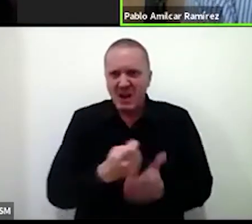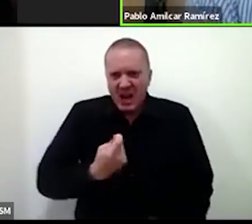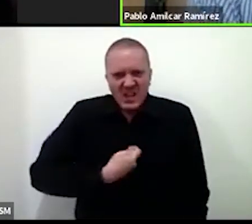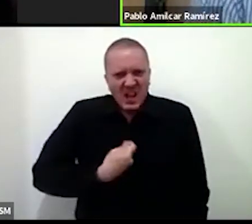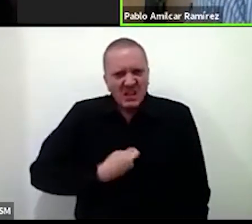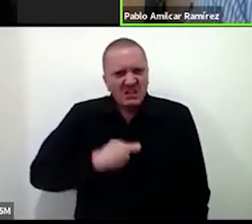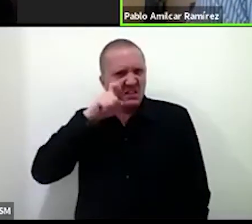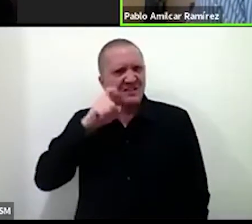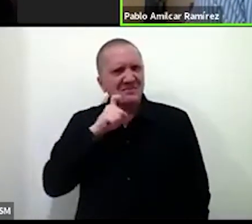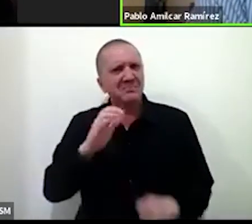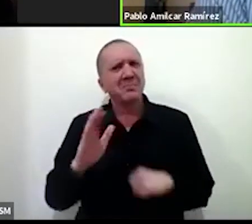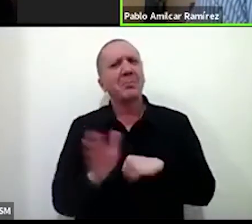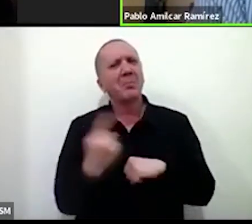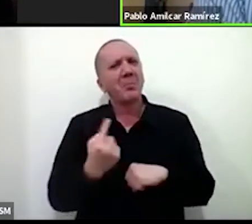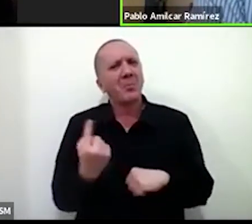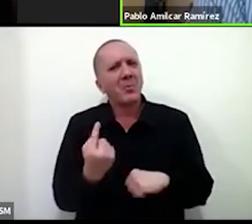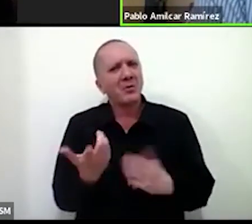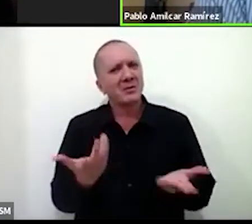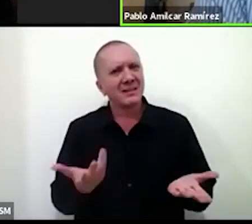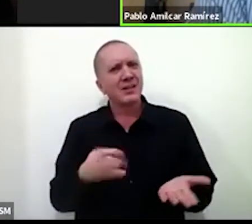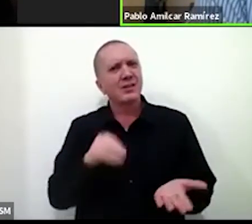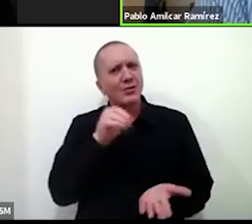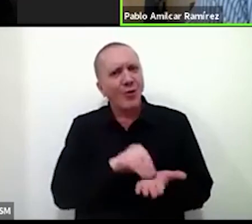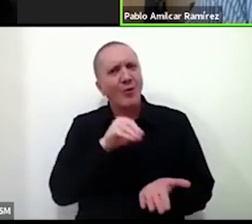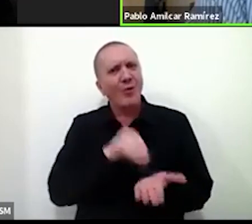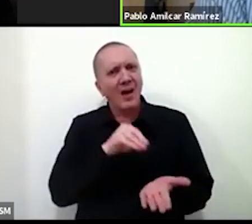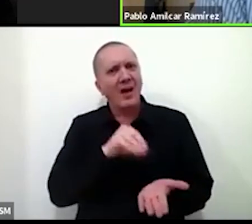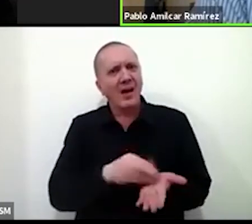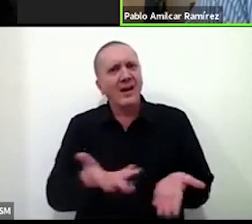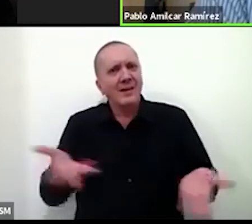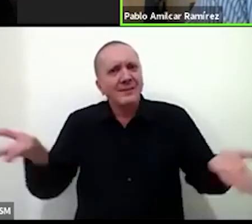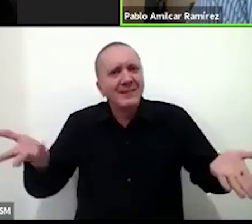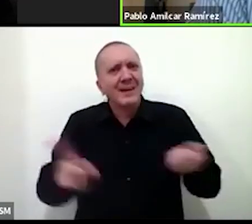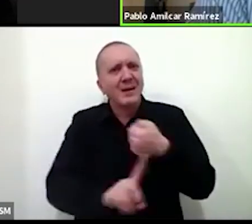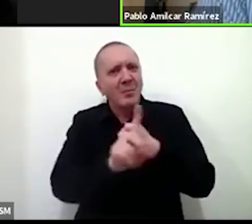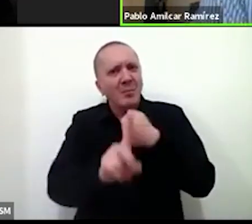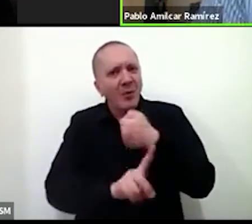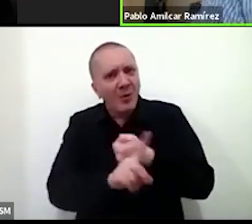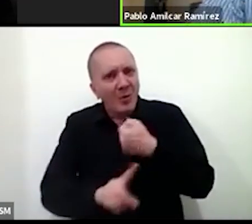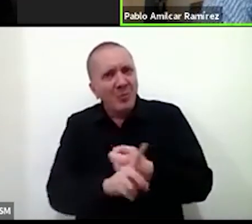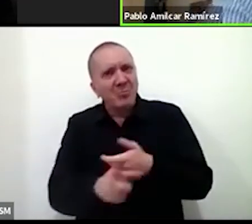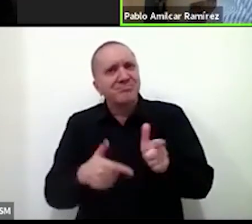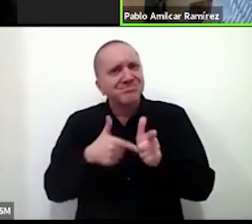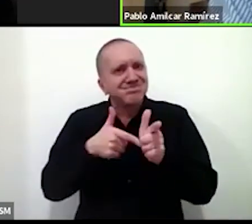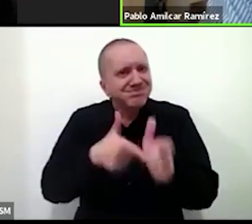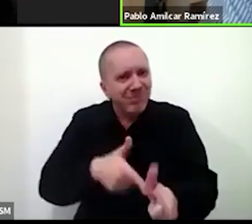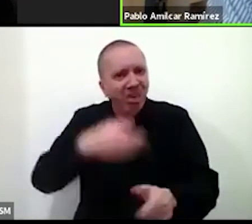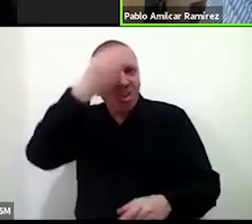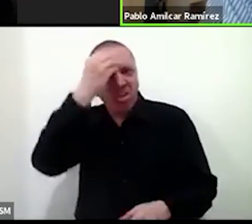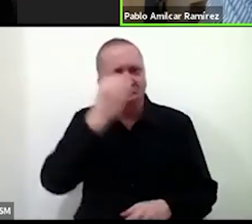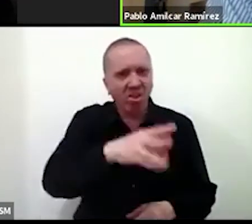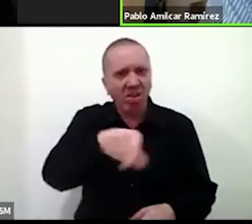pensás vos que subsisten todos estos problemas que siguen aquejando a la comunidad trans?